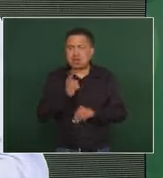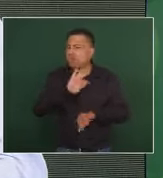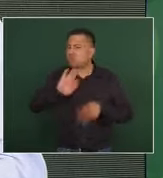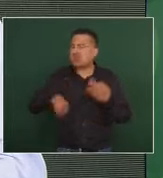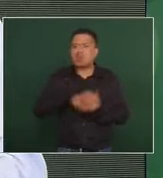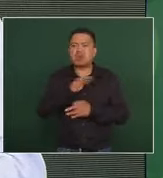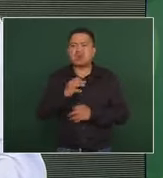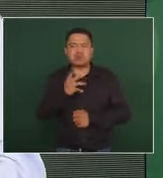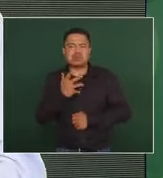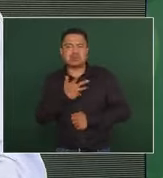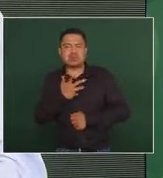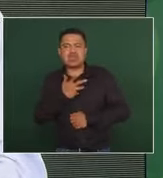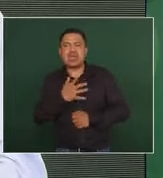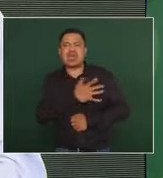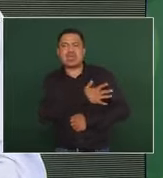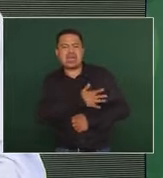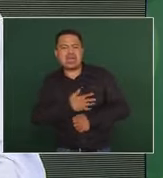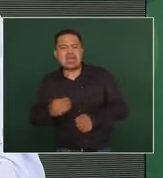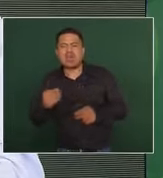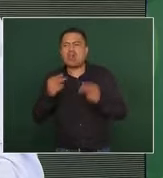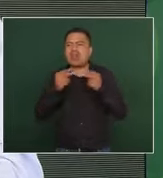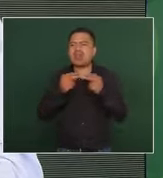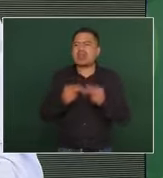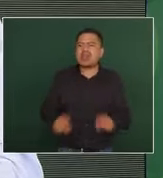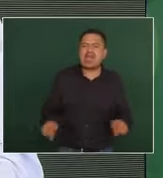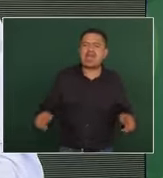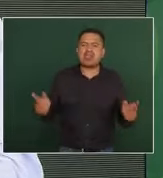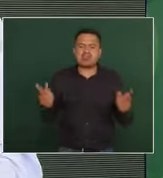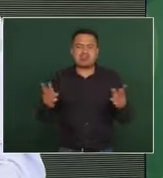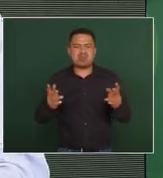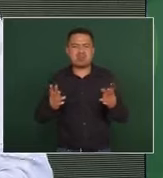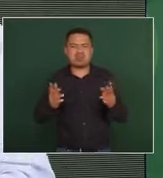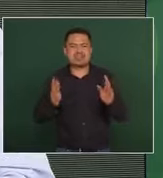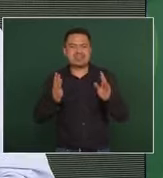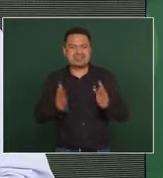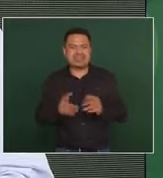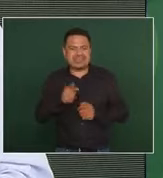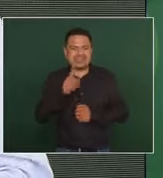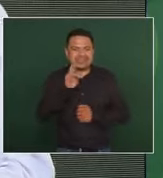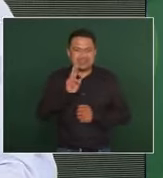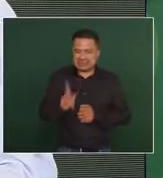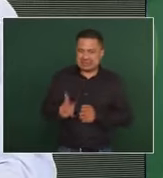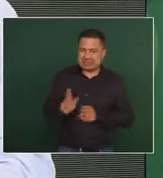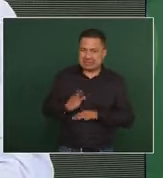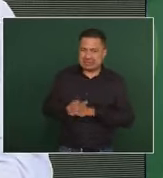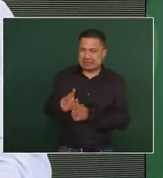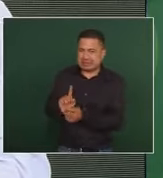tenemos nuestros hijos, nuestros nietos, ya ven cómo están ahí pegados.